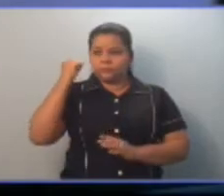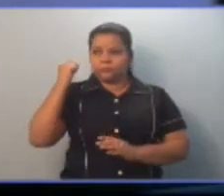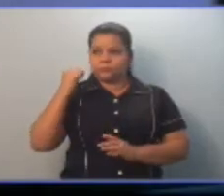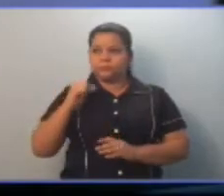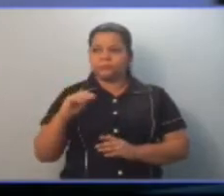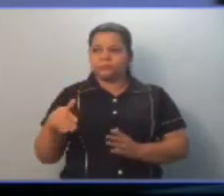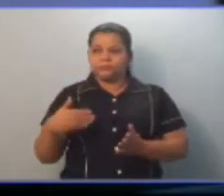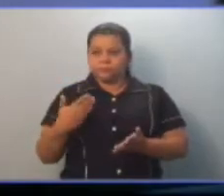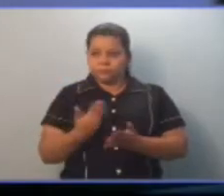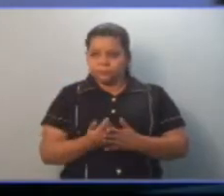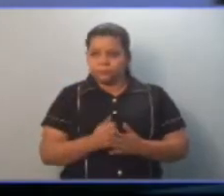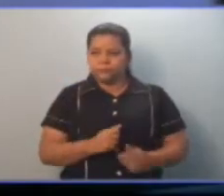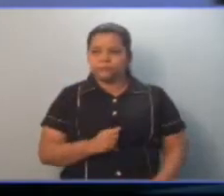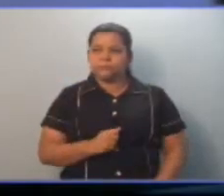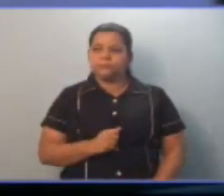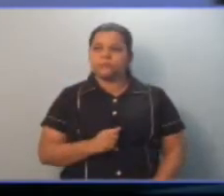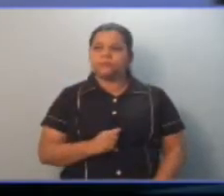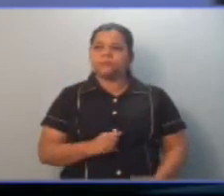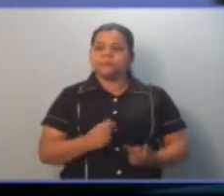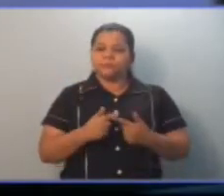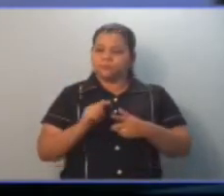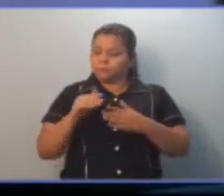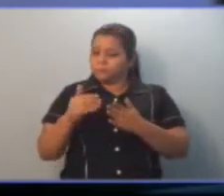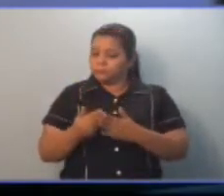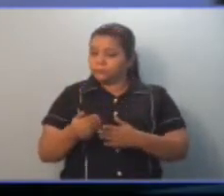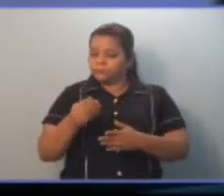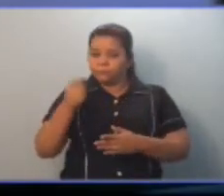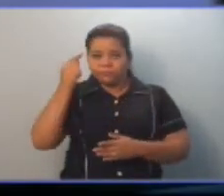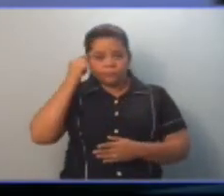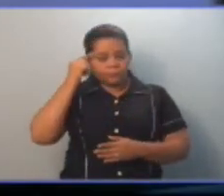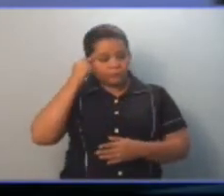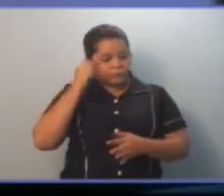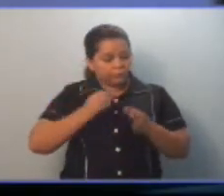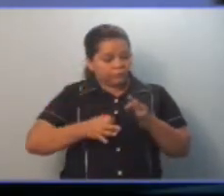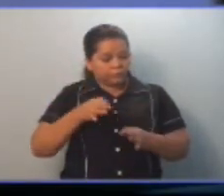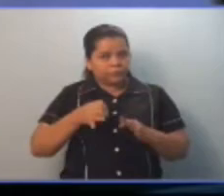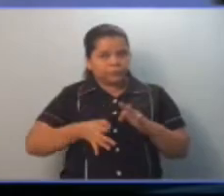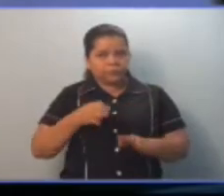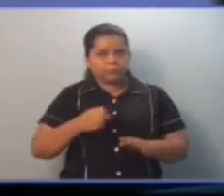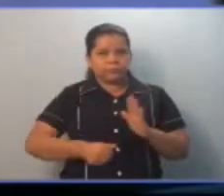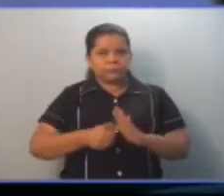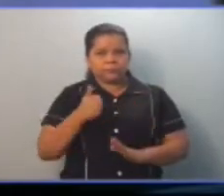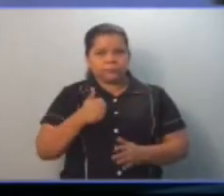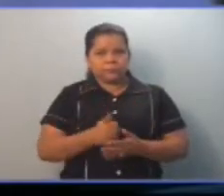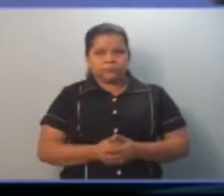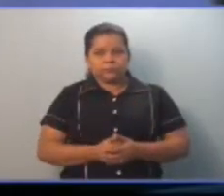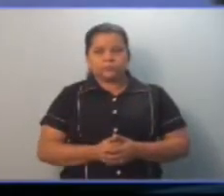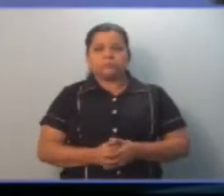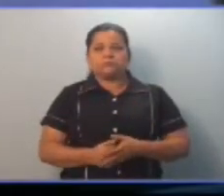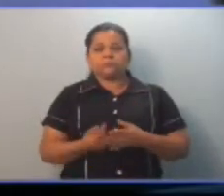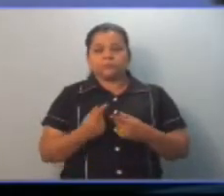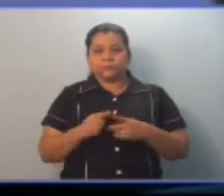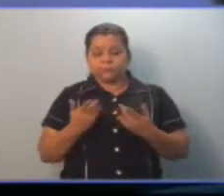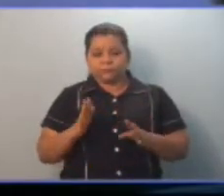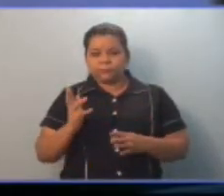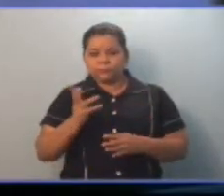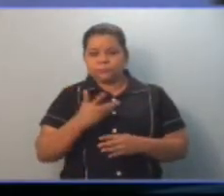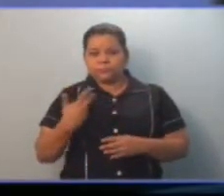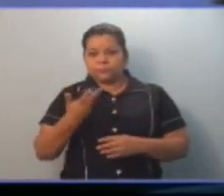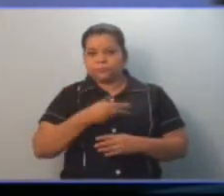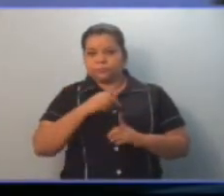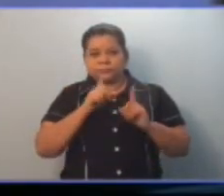del pensamiento jurídico. Mi primera pregunta es